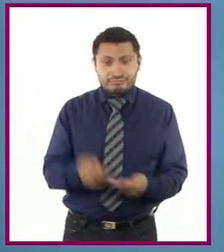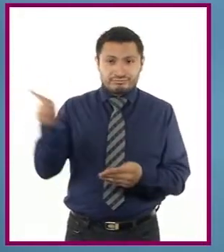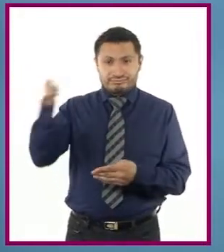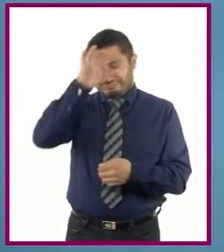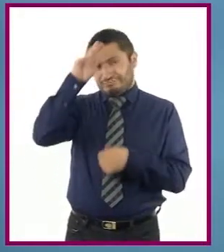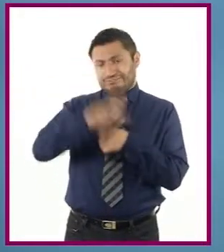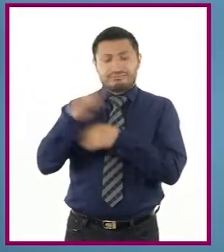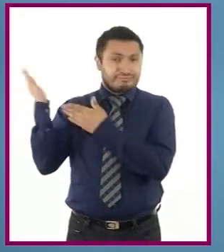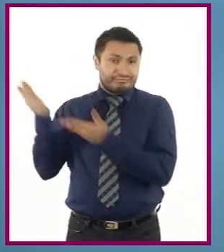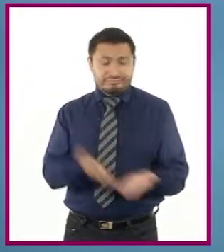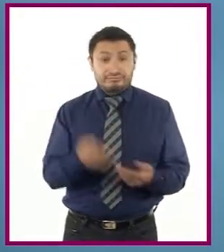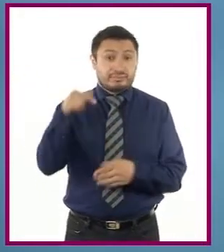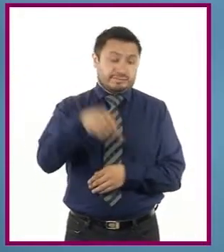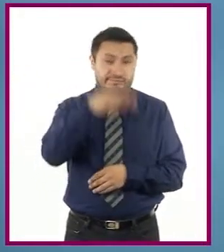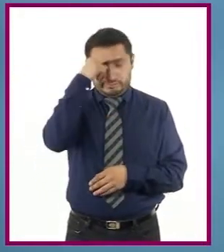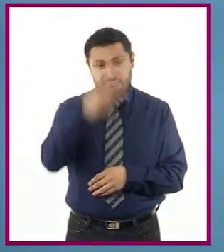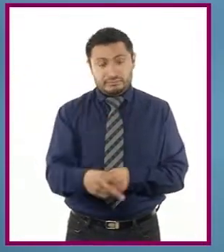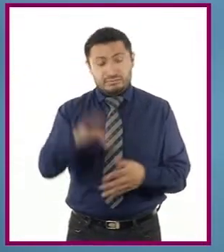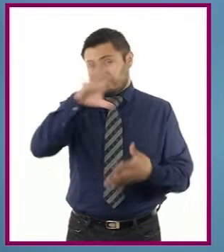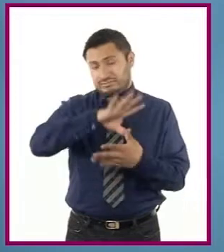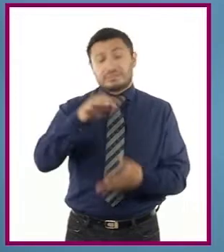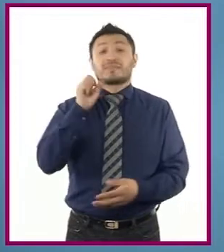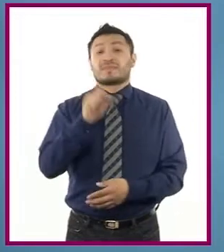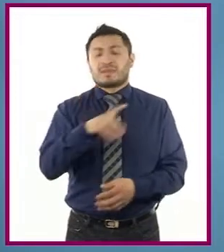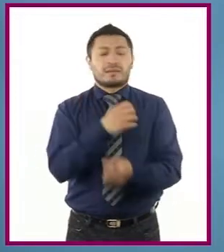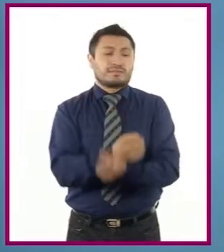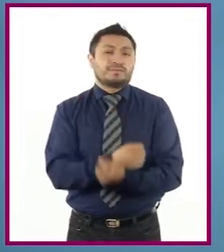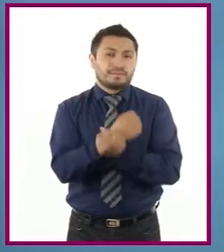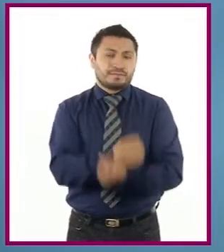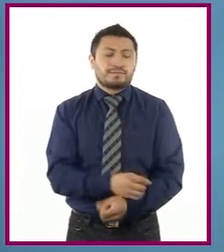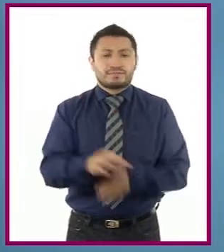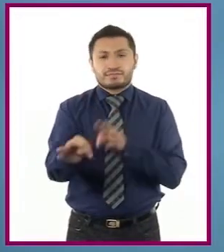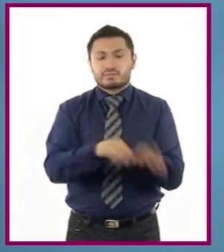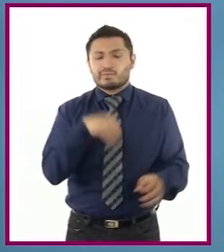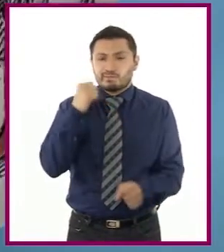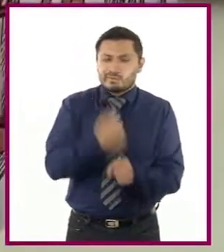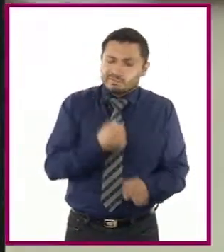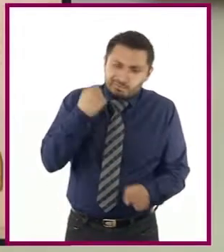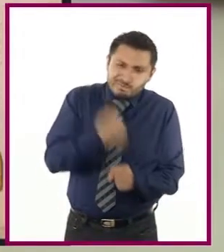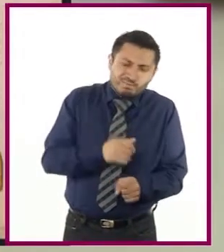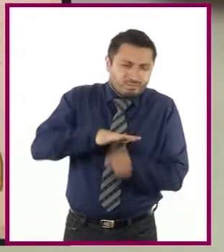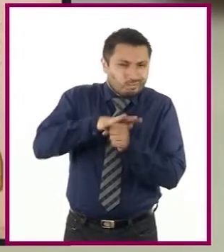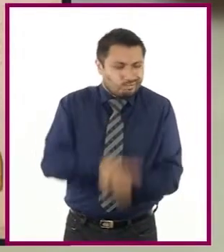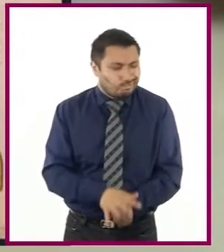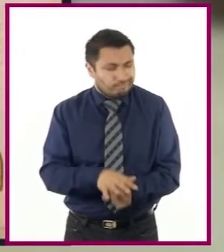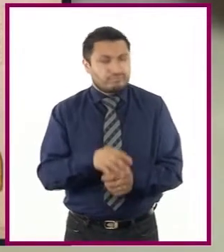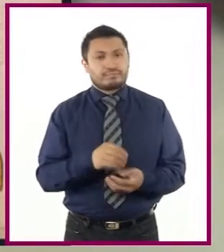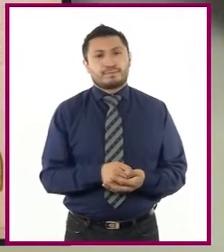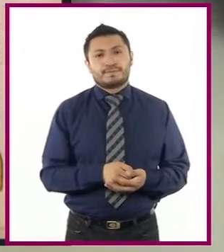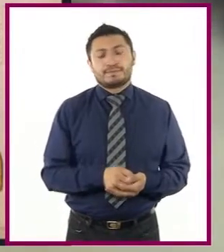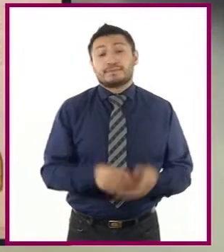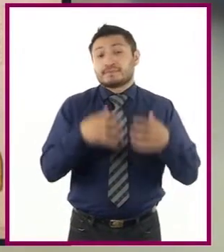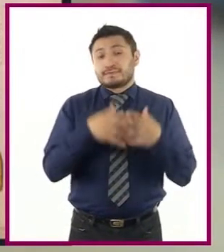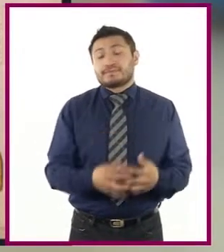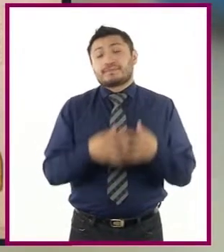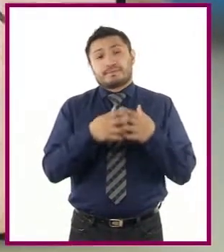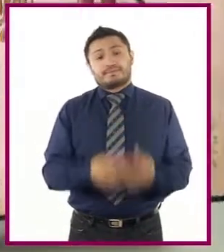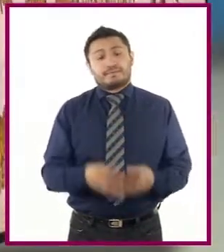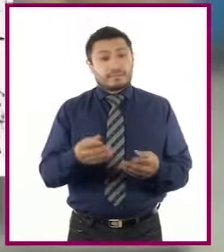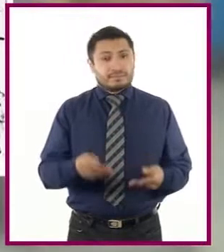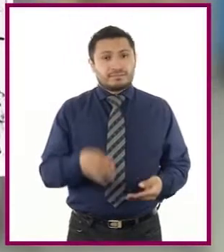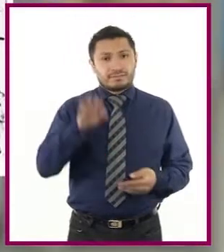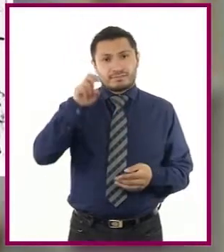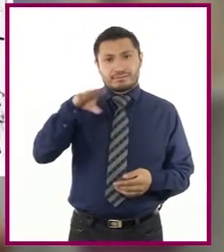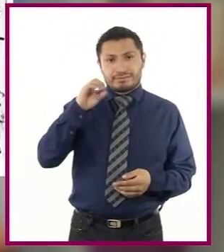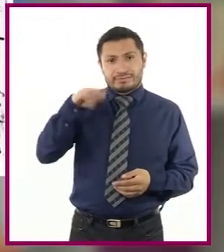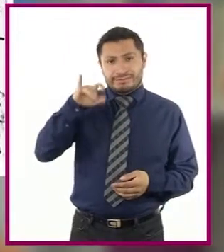europeos, así como por la explotación y el trabajo forzado a que fueron sometidos. El sistema de la encomienda,